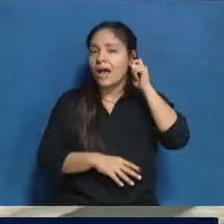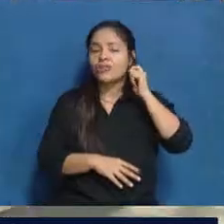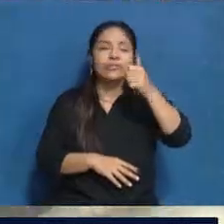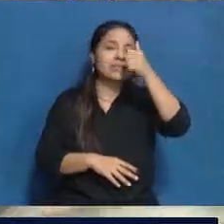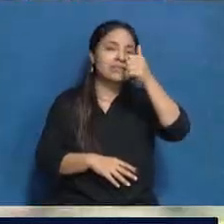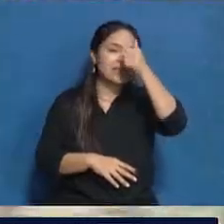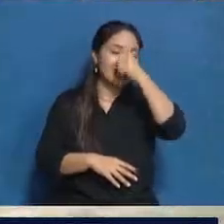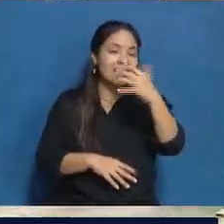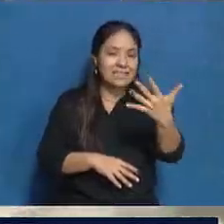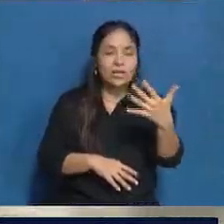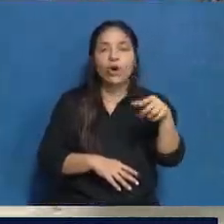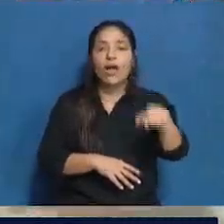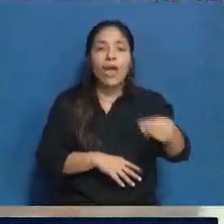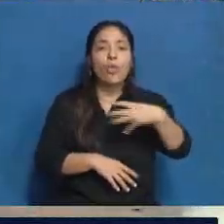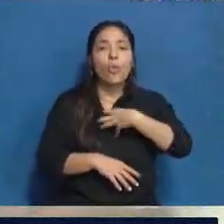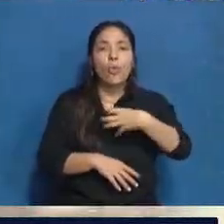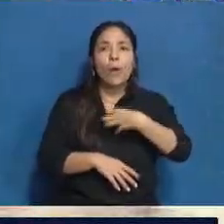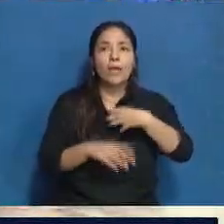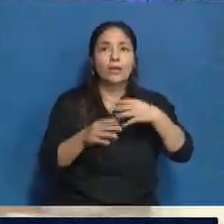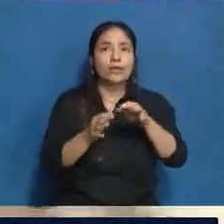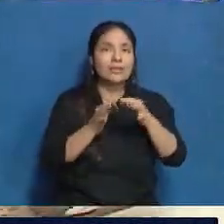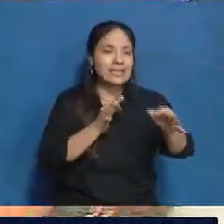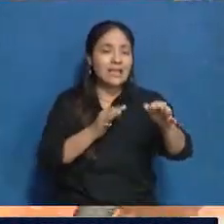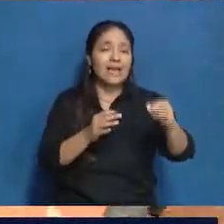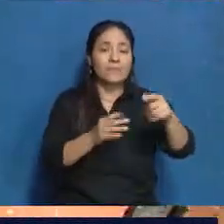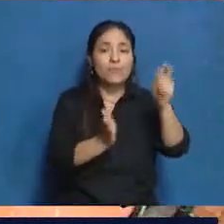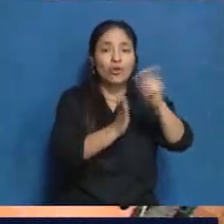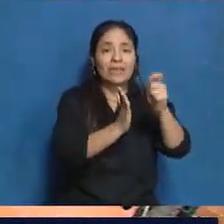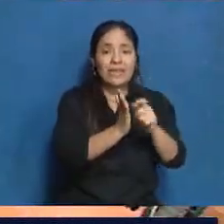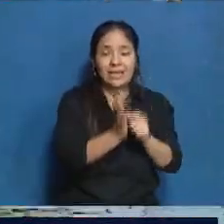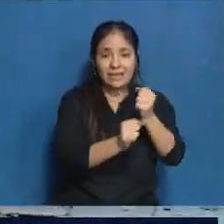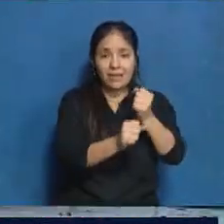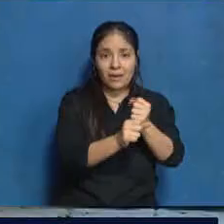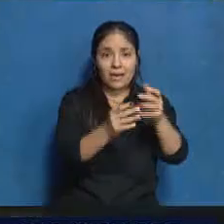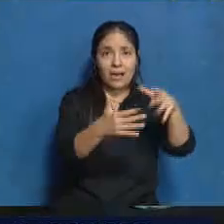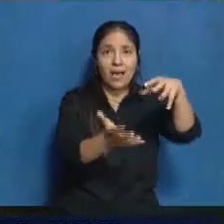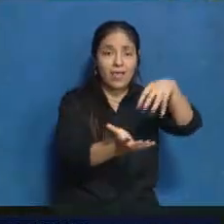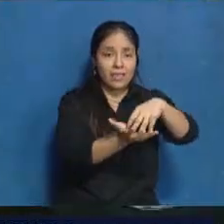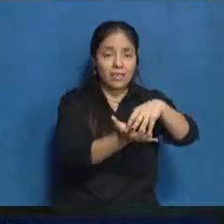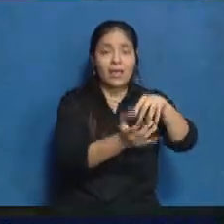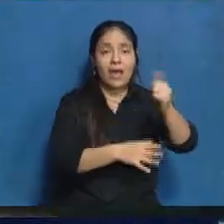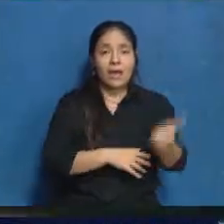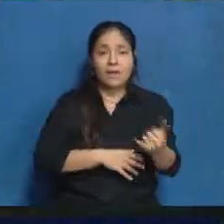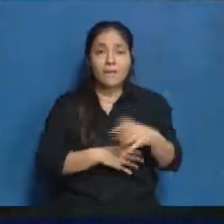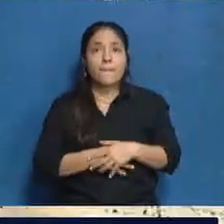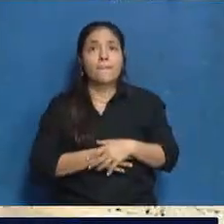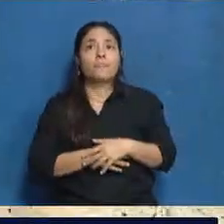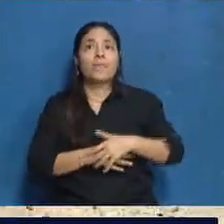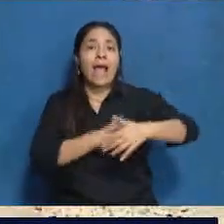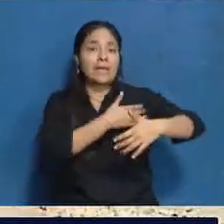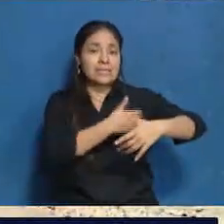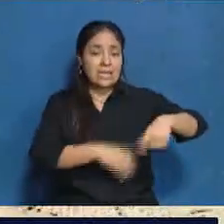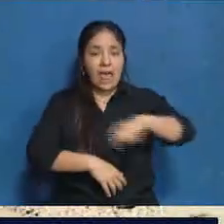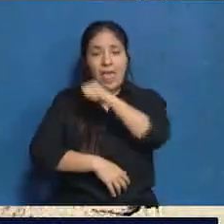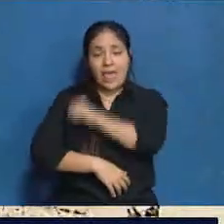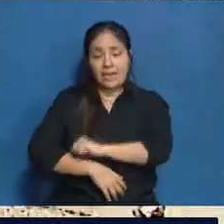hombre, que era dueño de una quiniela ubicada a metros del lugar, en Santiago del Estero, casi Paraguay, presentaba una herida en su axila. Hasta el